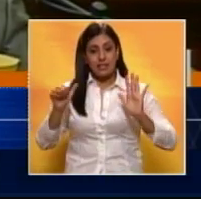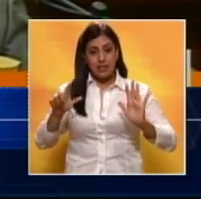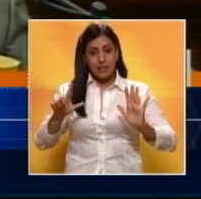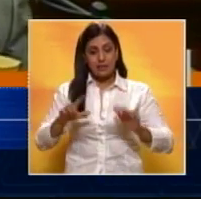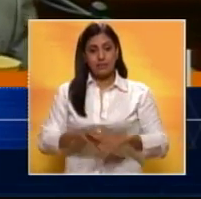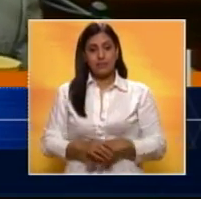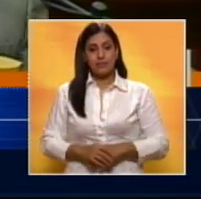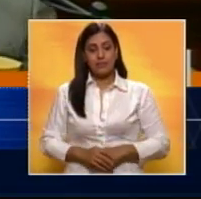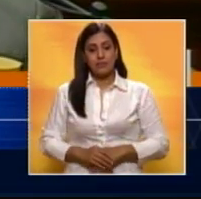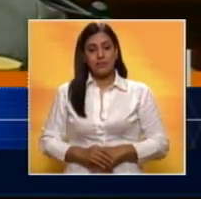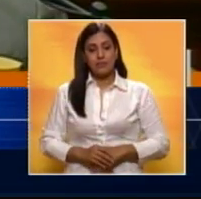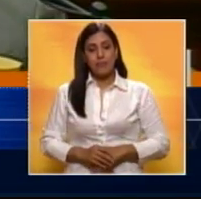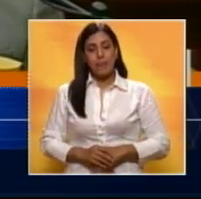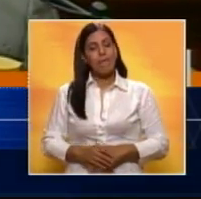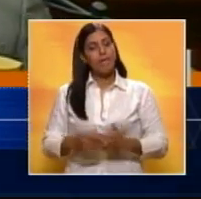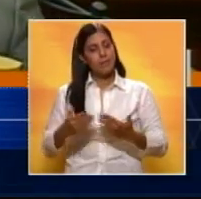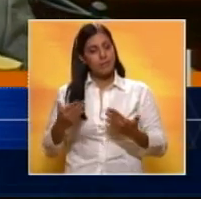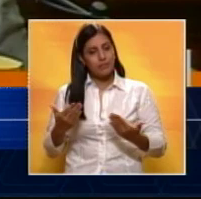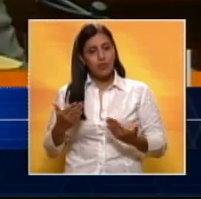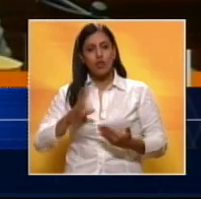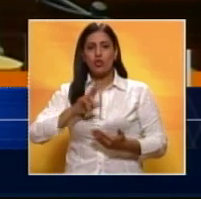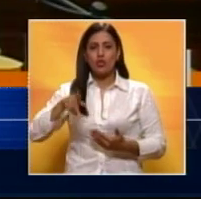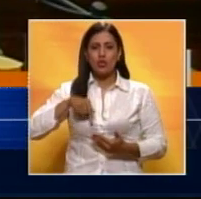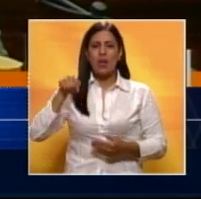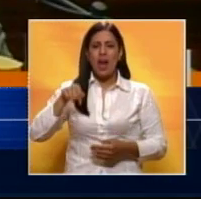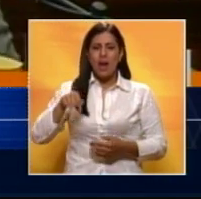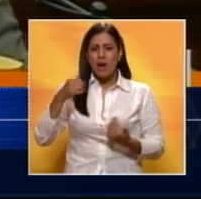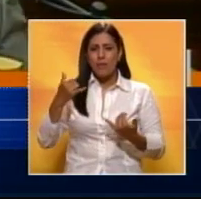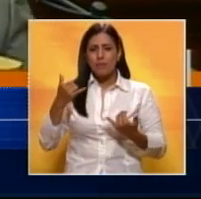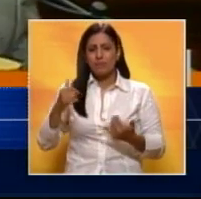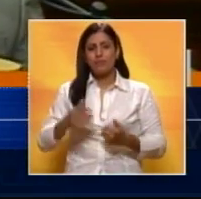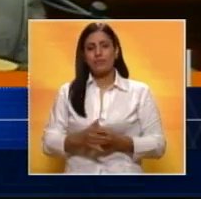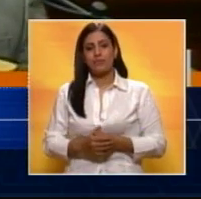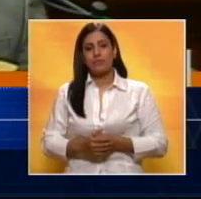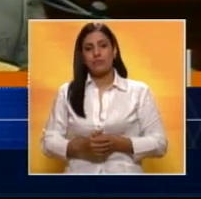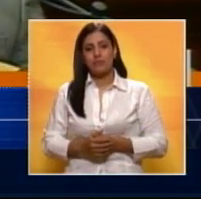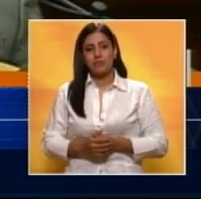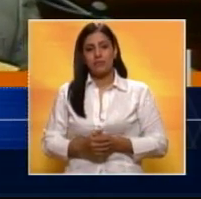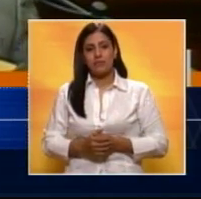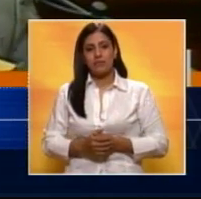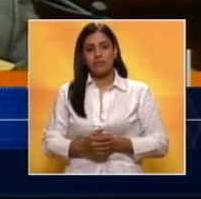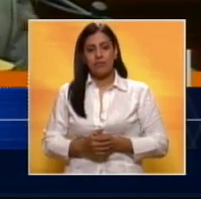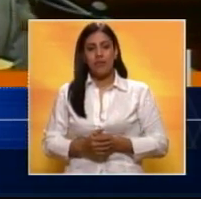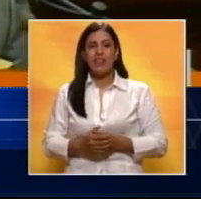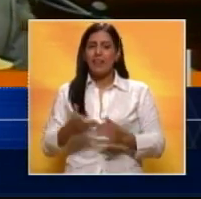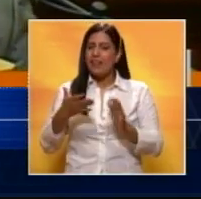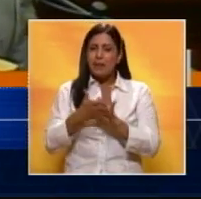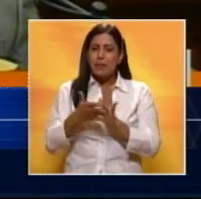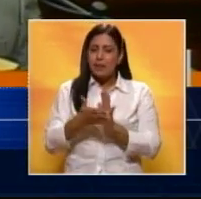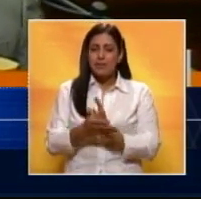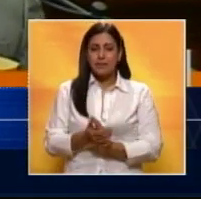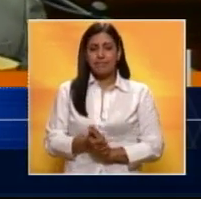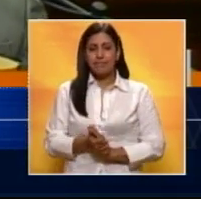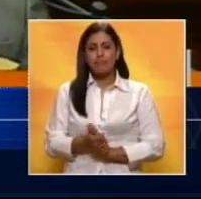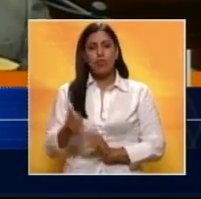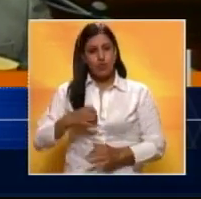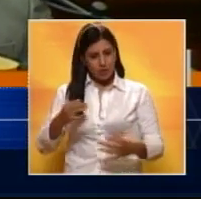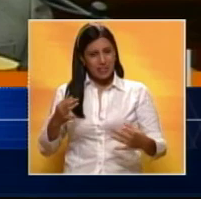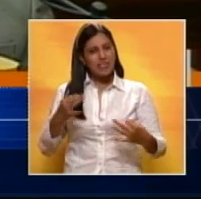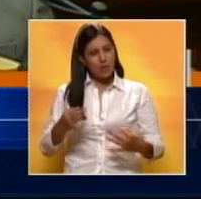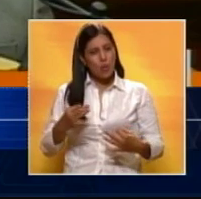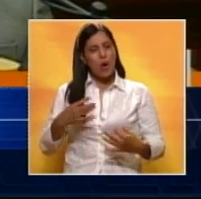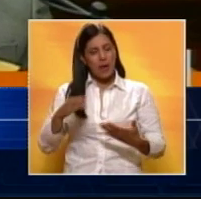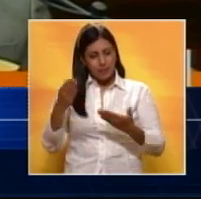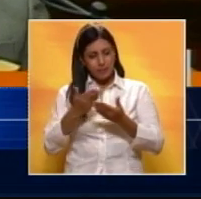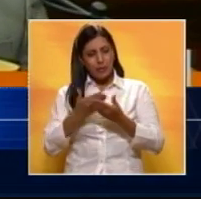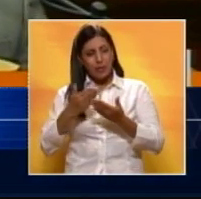2017. Por lo tanto, estamos ante un hecho que pasará, estoy seguro, lo